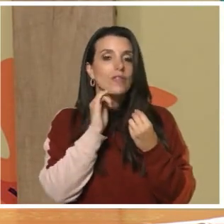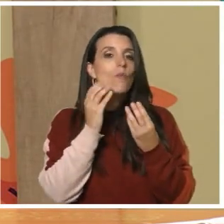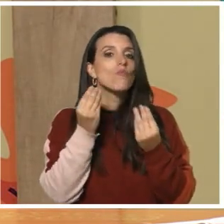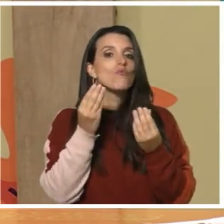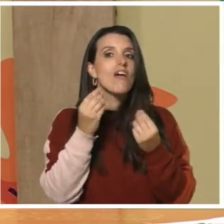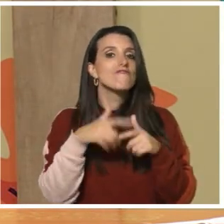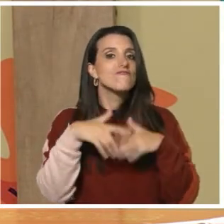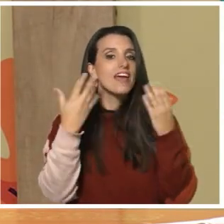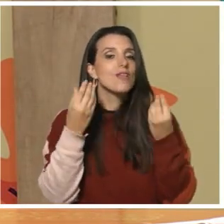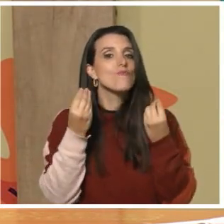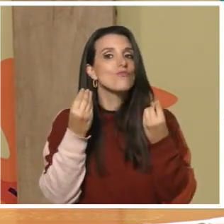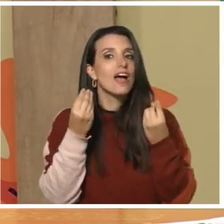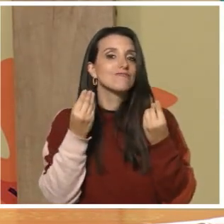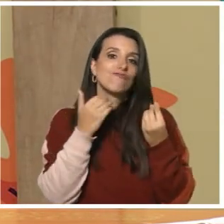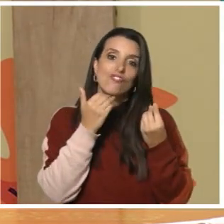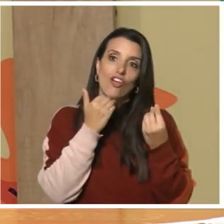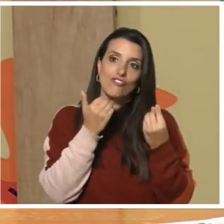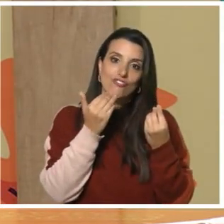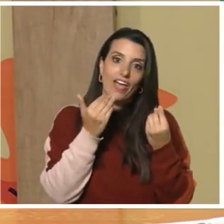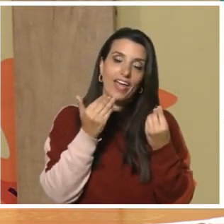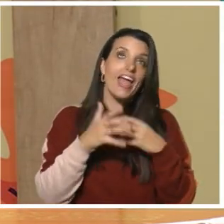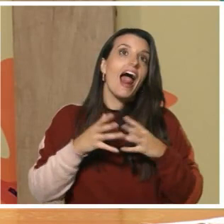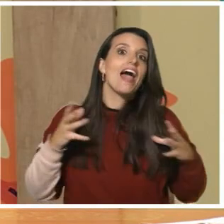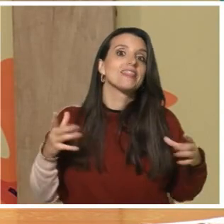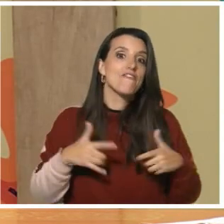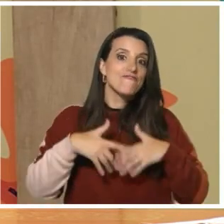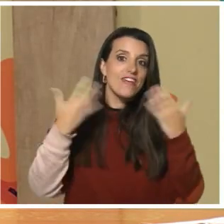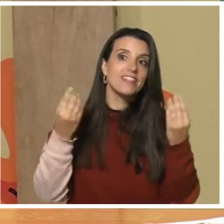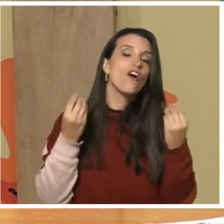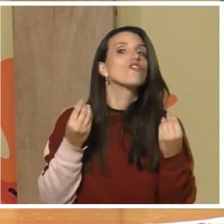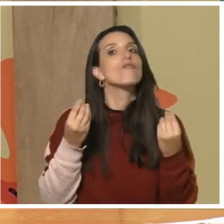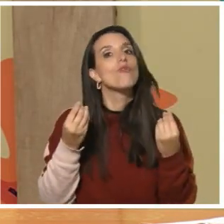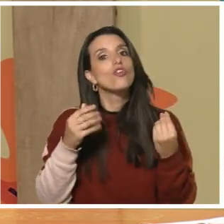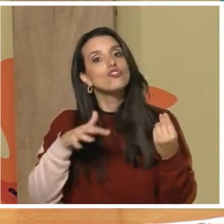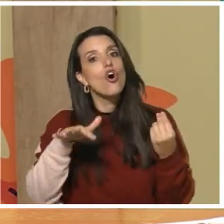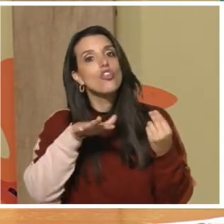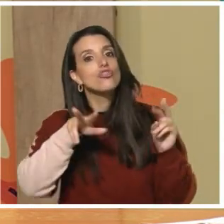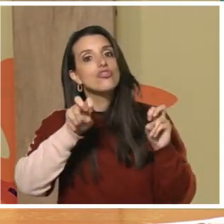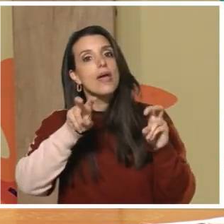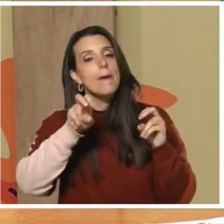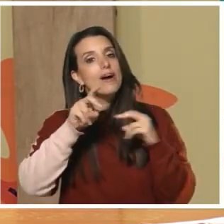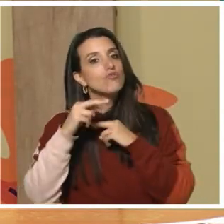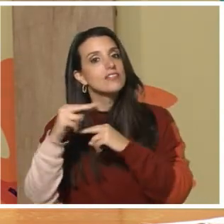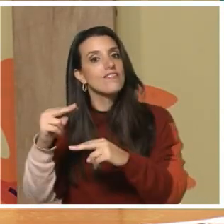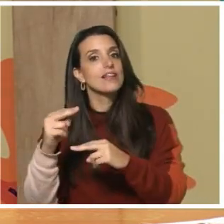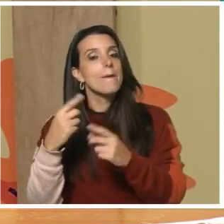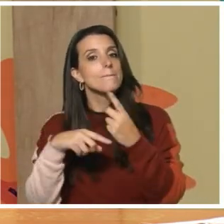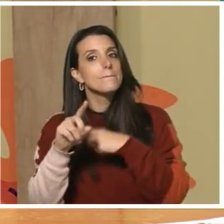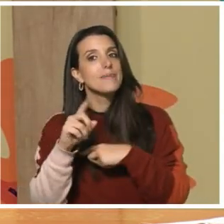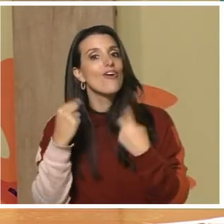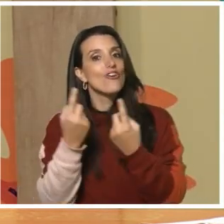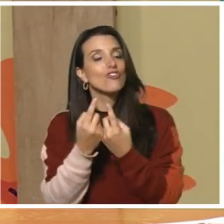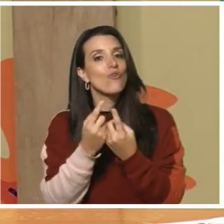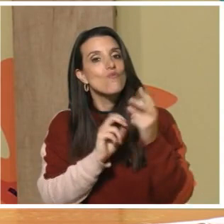eventos. Muchos, no sé, hay grandes eventos que están acaparando lo que es todo el tema de la sustentabilidad. Uh-huh. Pero nosotros lo que